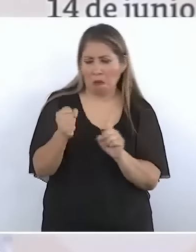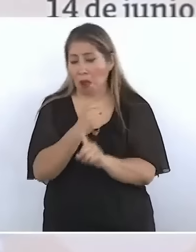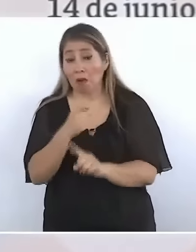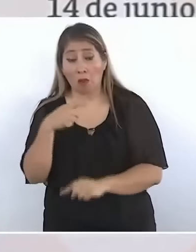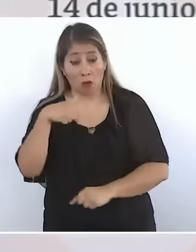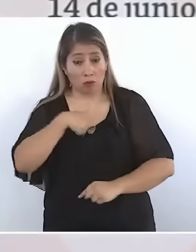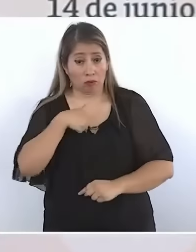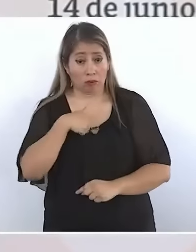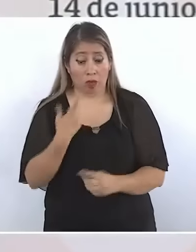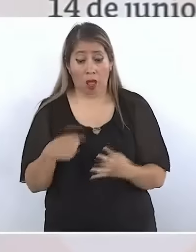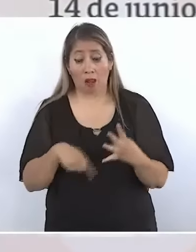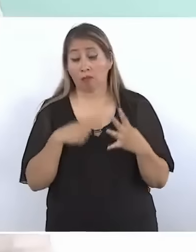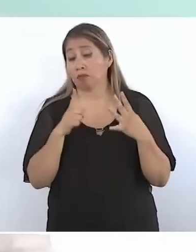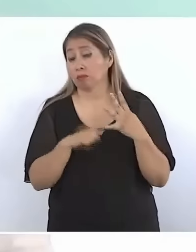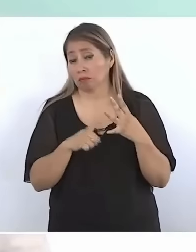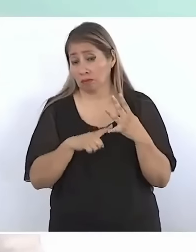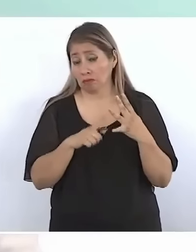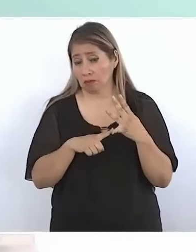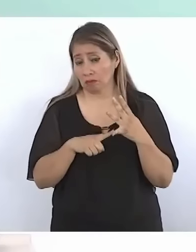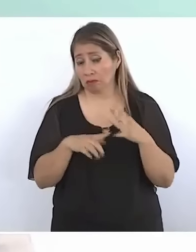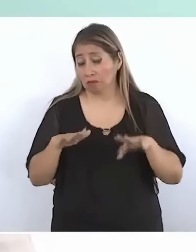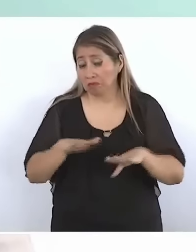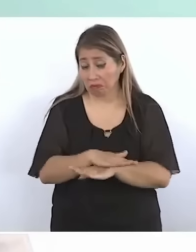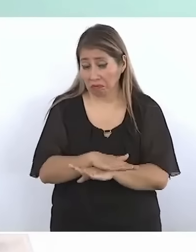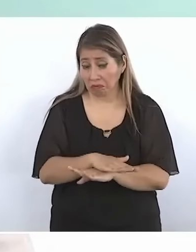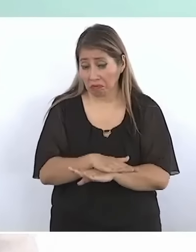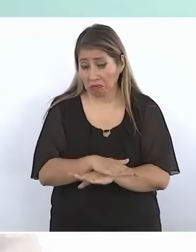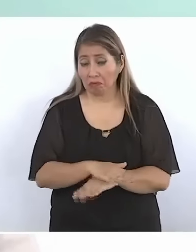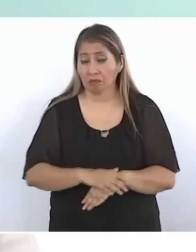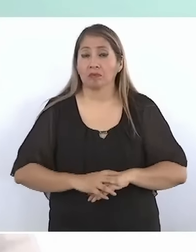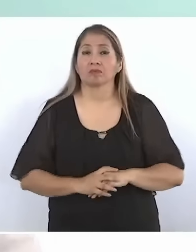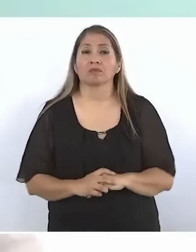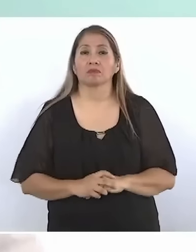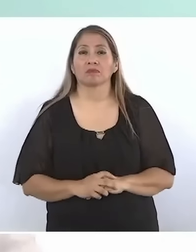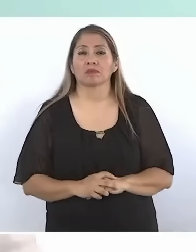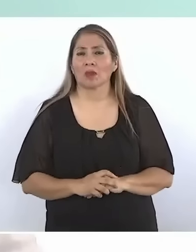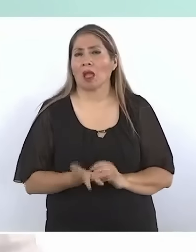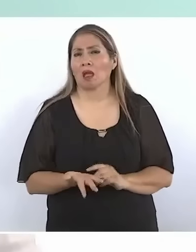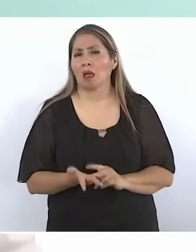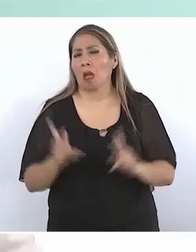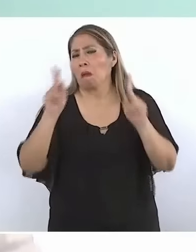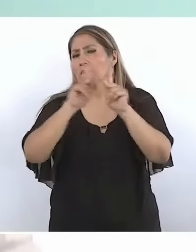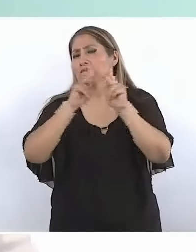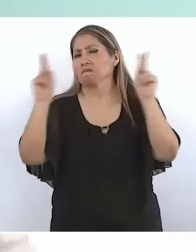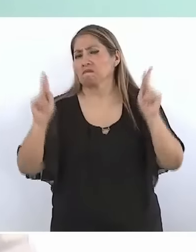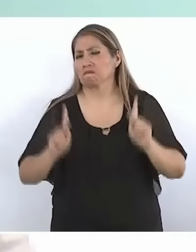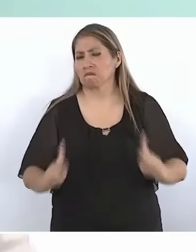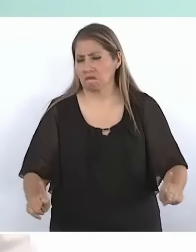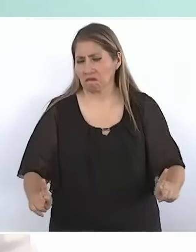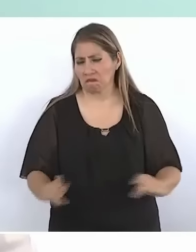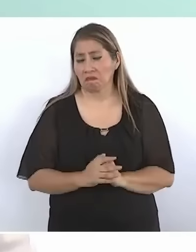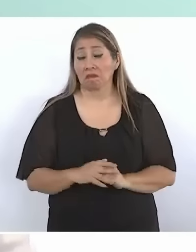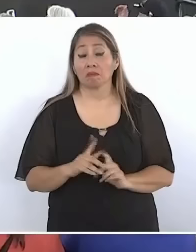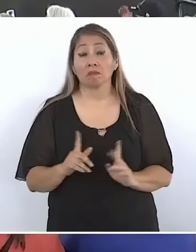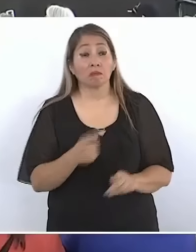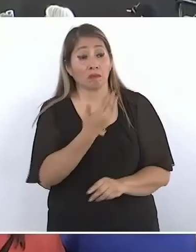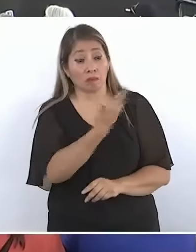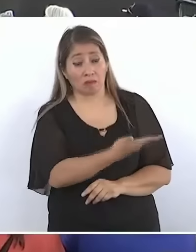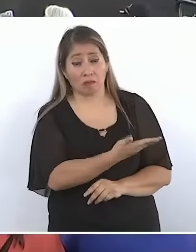Nosotros estamos llevando a cabo esta cuarta transformación de manera pacífica. Y eso